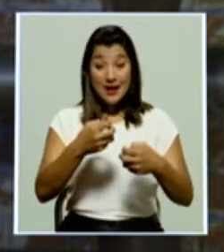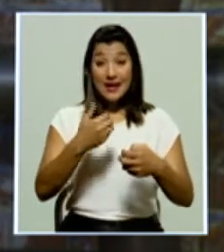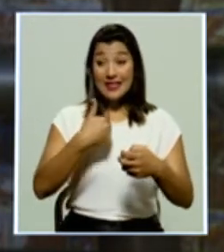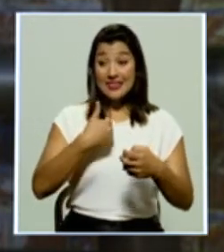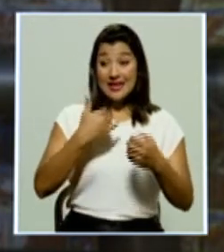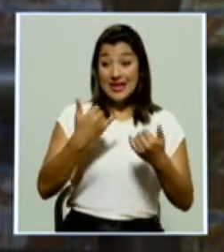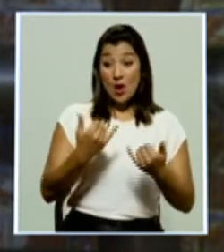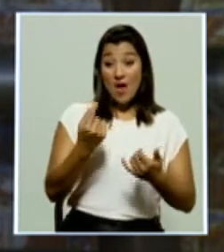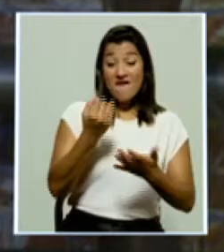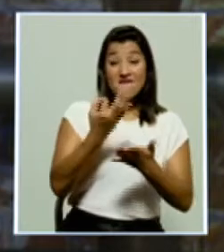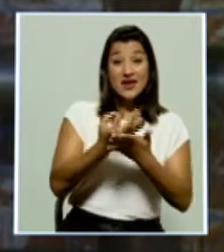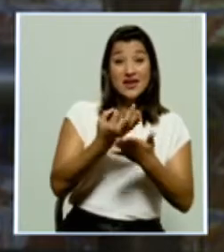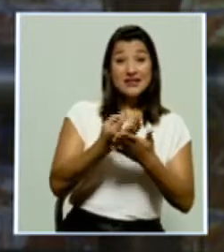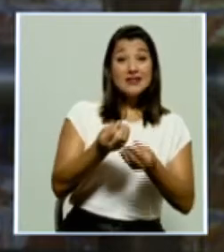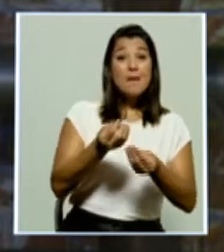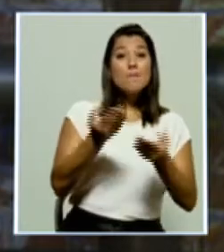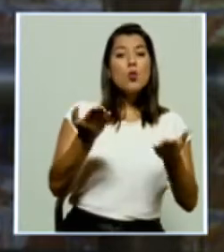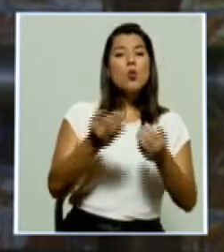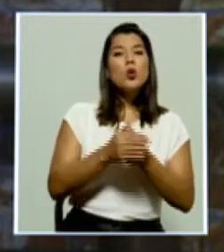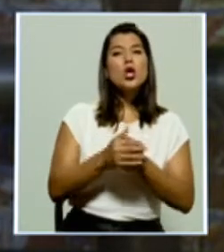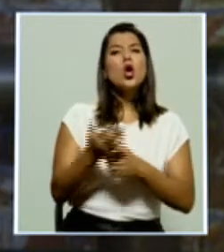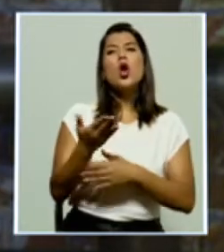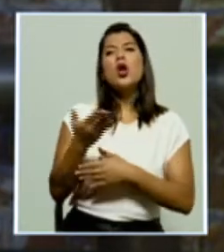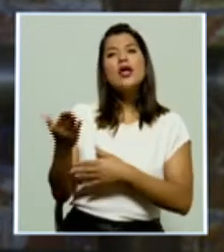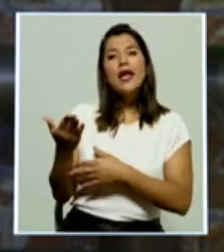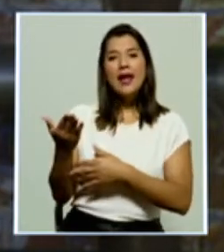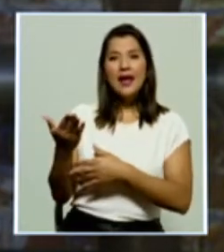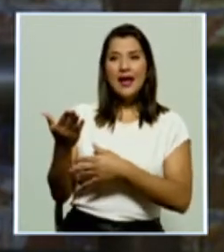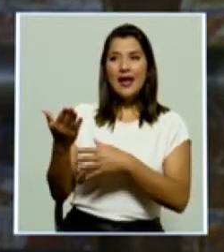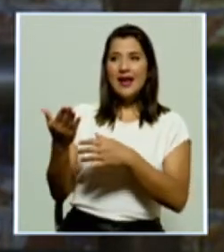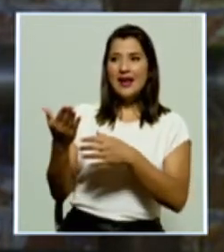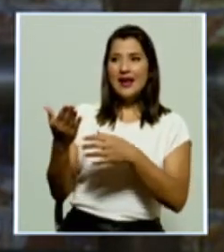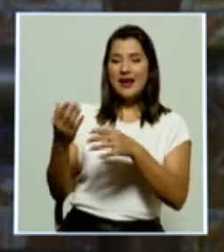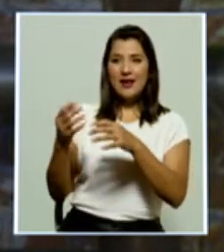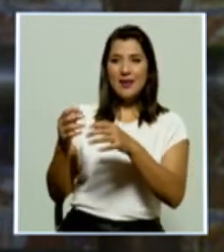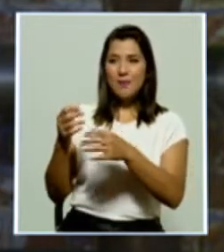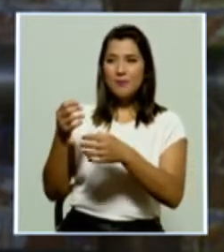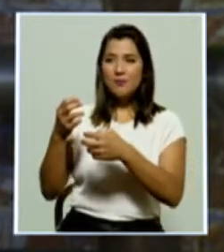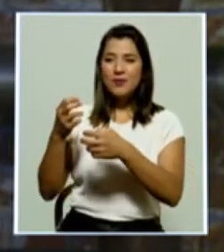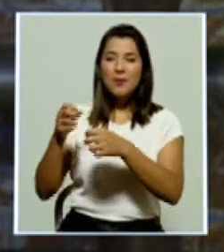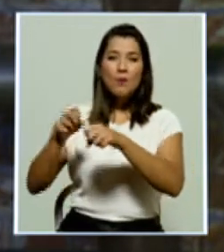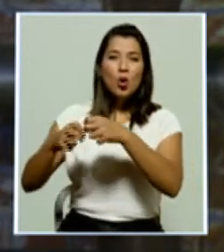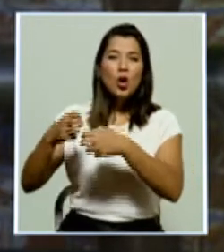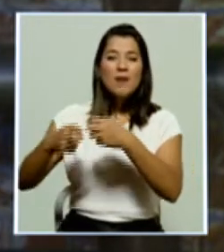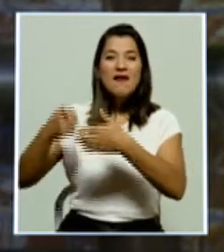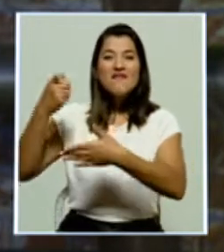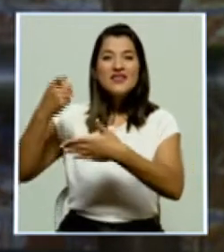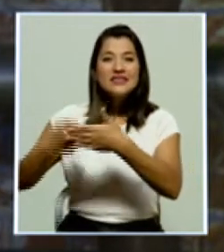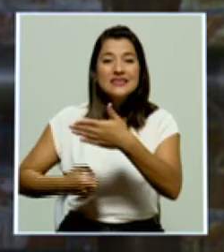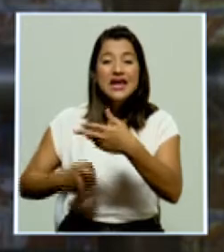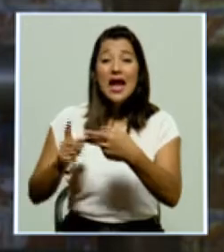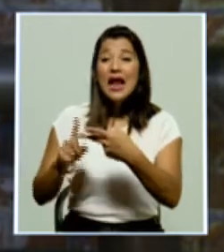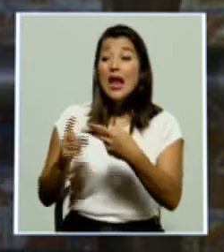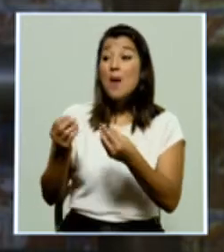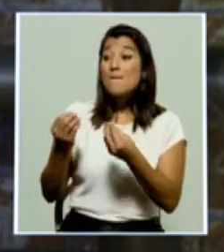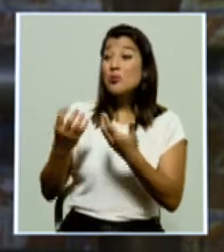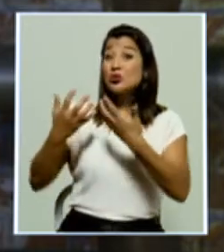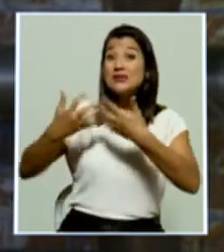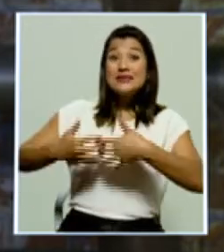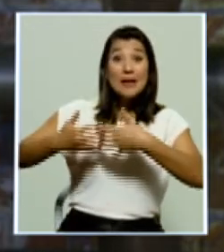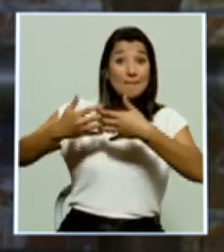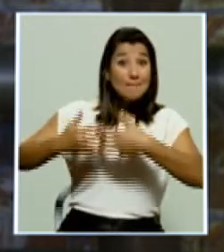fraude fiscal y la evasión, la elusión, las exoneraciones que han